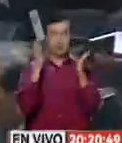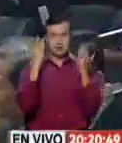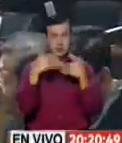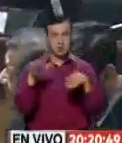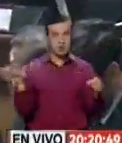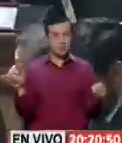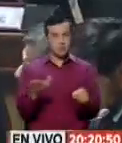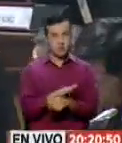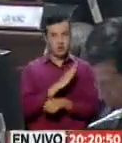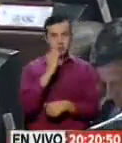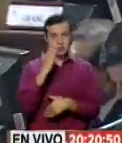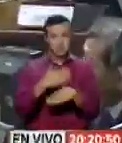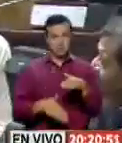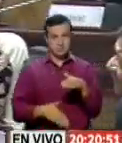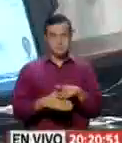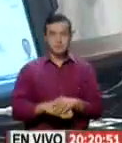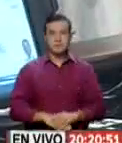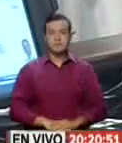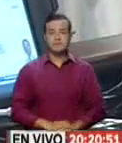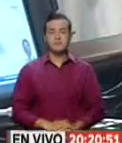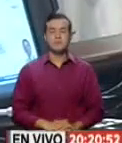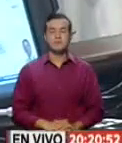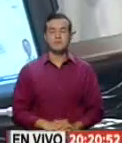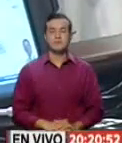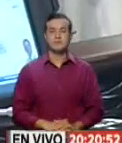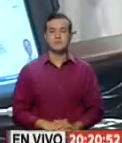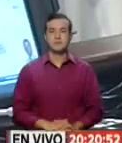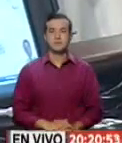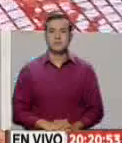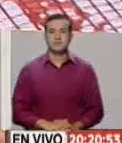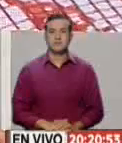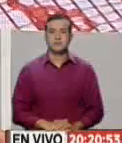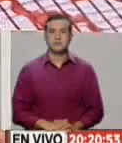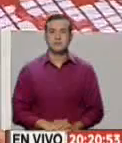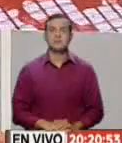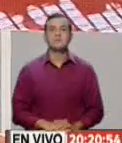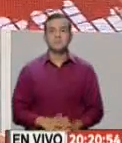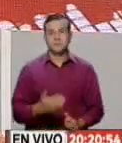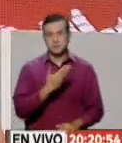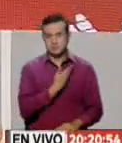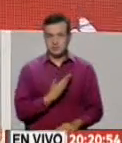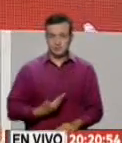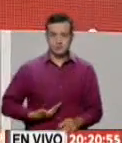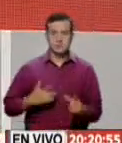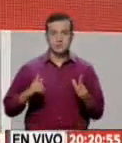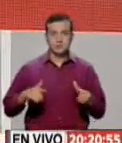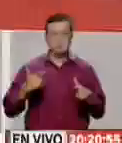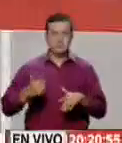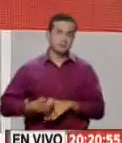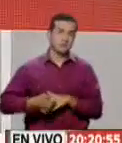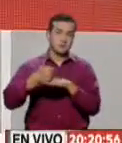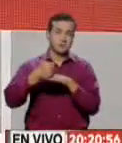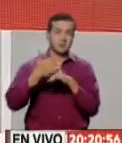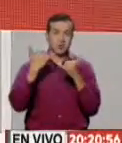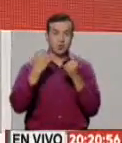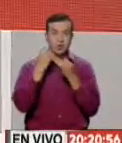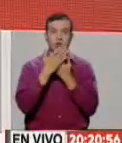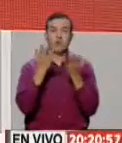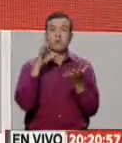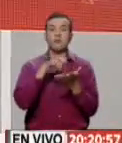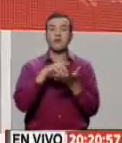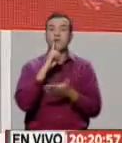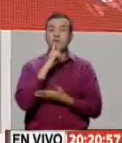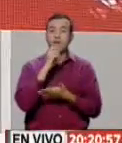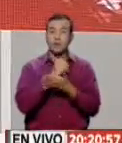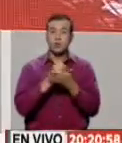llevar adelante su proceso de disolución. Alex Llanos, Telediario. Y el presidente Lenín Moreno encabezó este día en la provincia de El